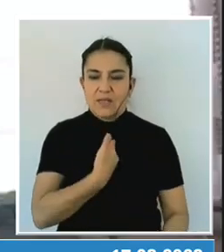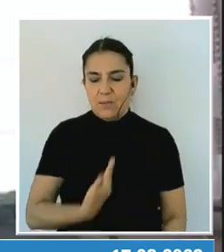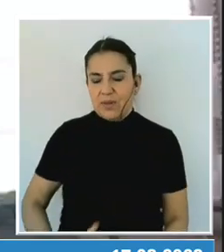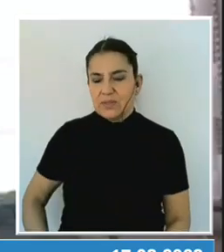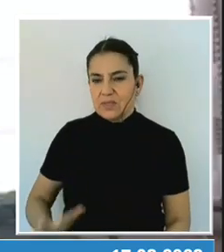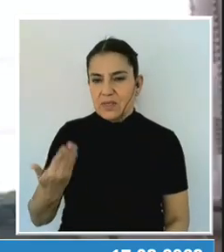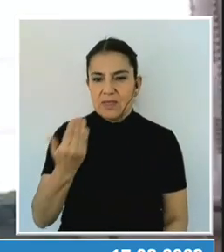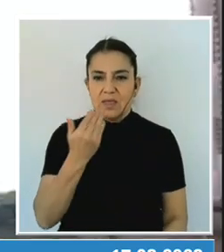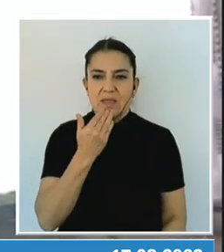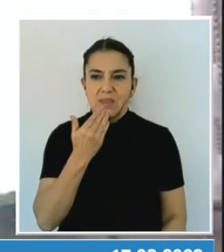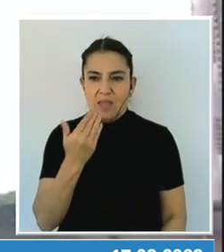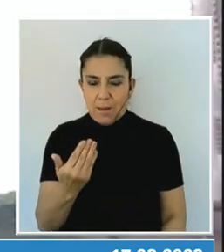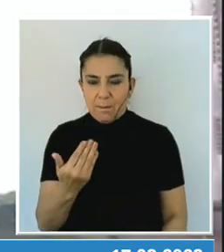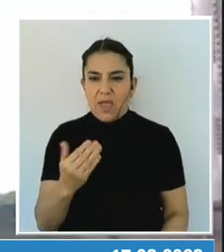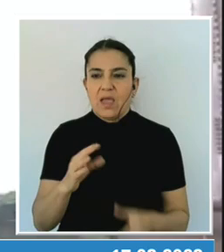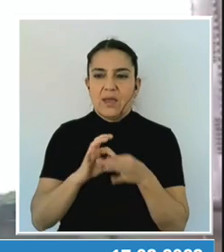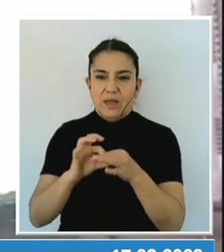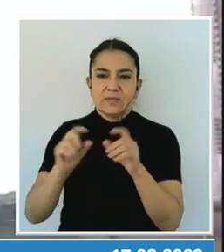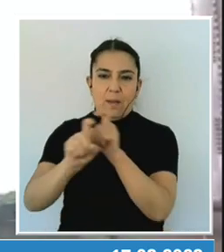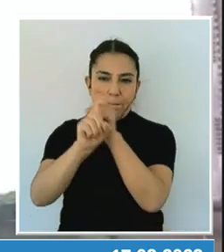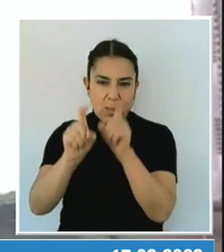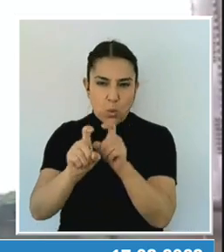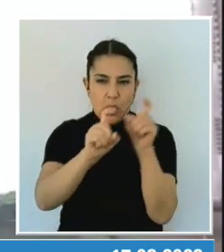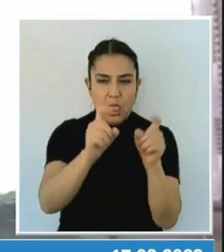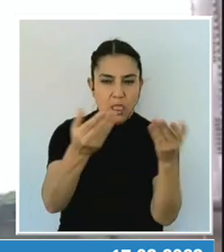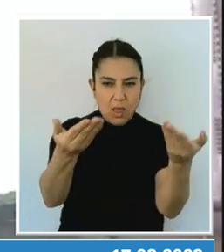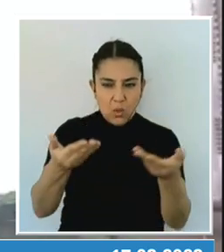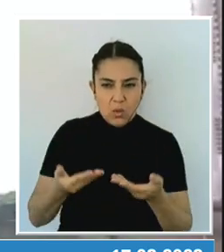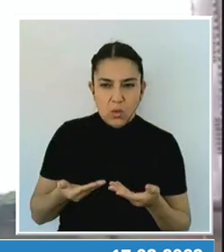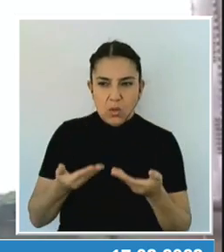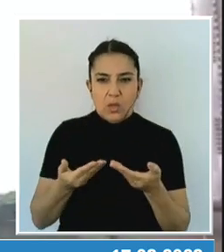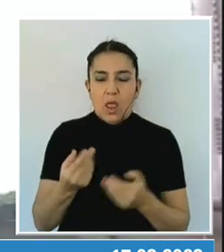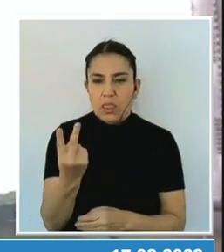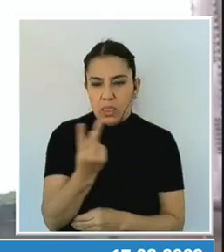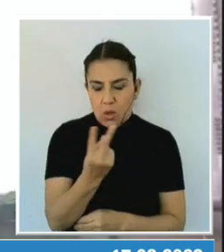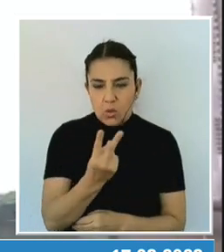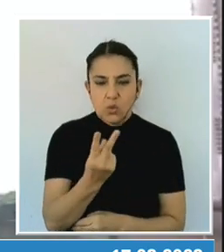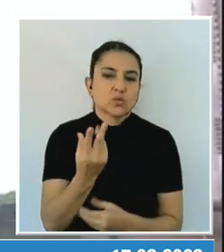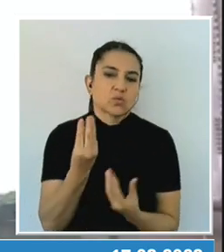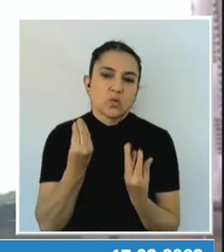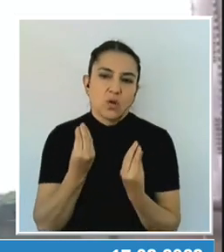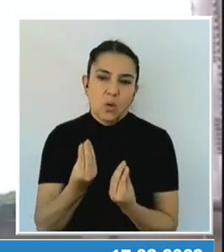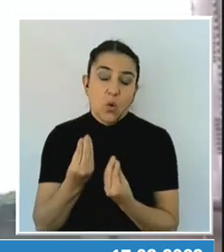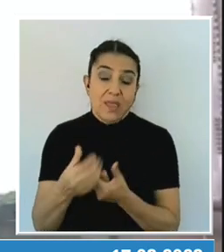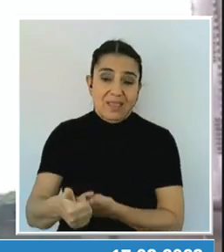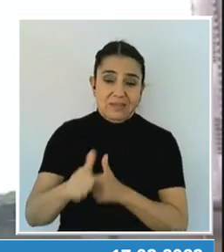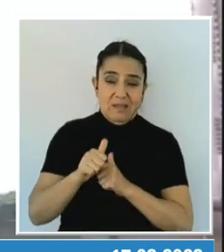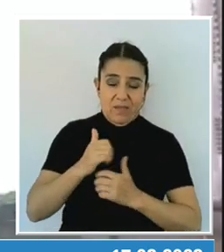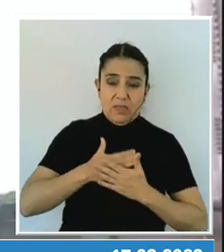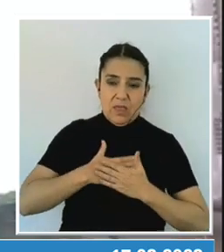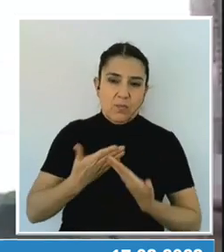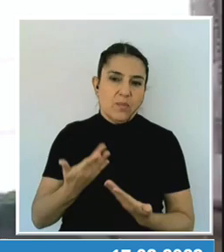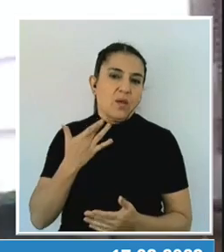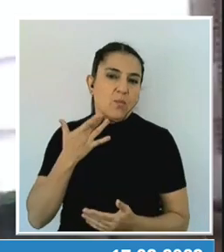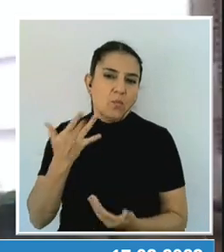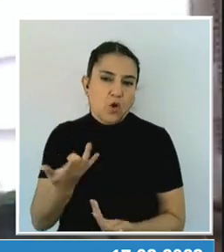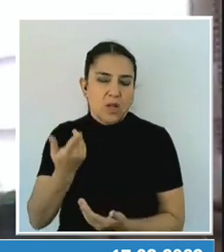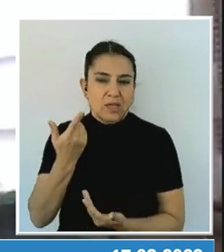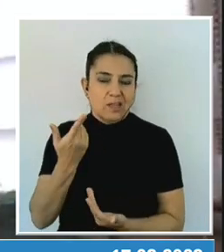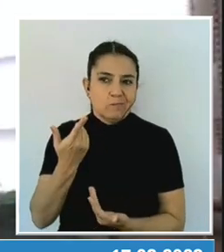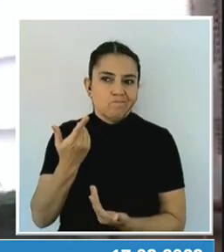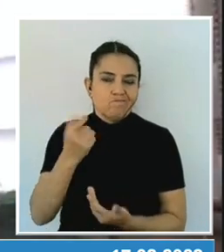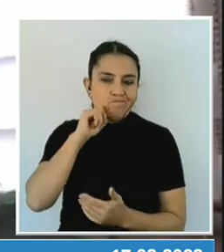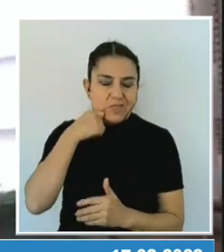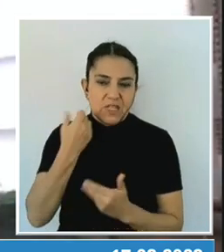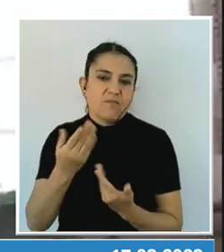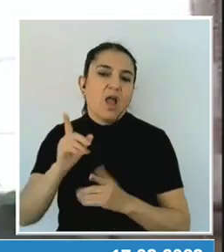las preguntas que son las dos muy, muy desafiantes, ¿no? Porque presuponen